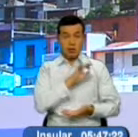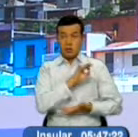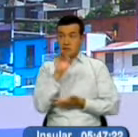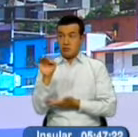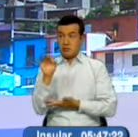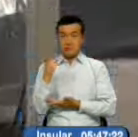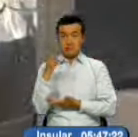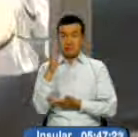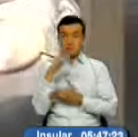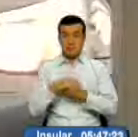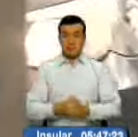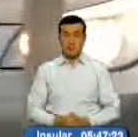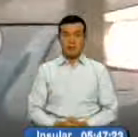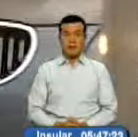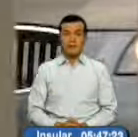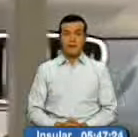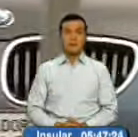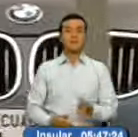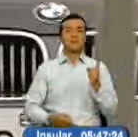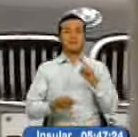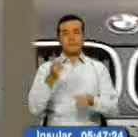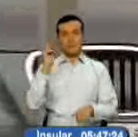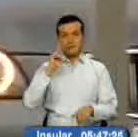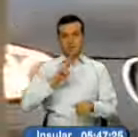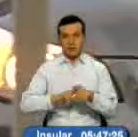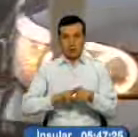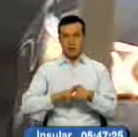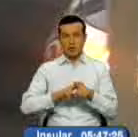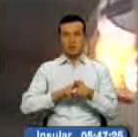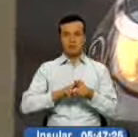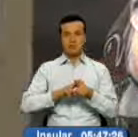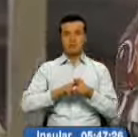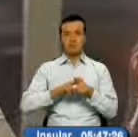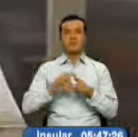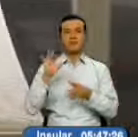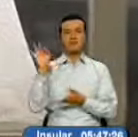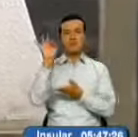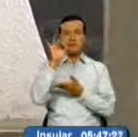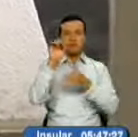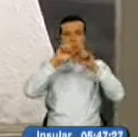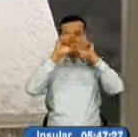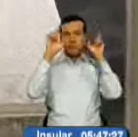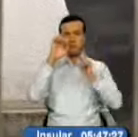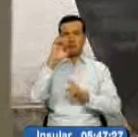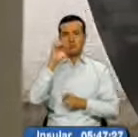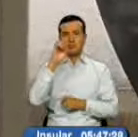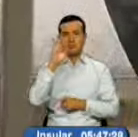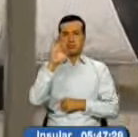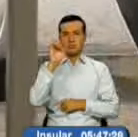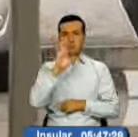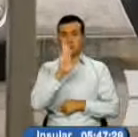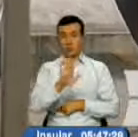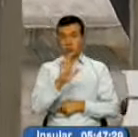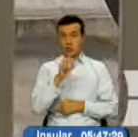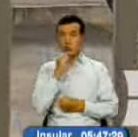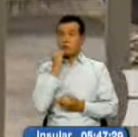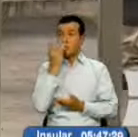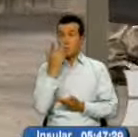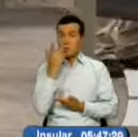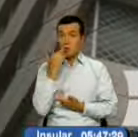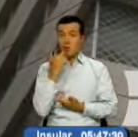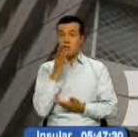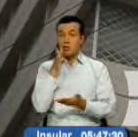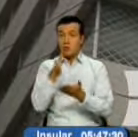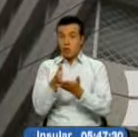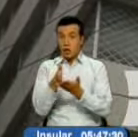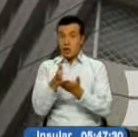llamamiento. Por segunda ocasión, Ángel Polibio Córdoba, representante de Sedatos, no acudió a rendir su versión libre y sin